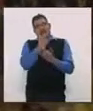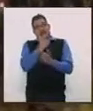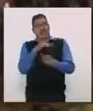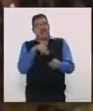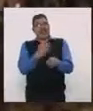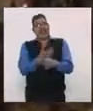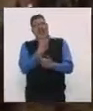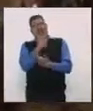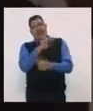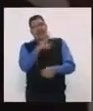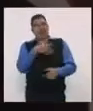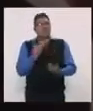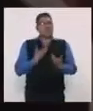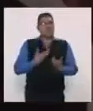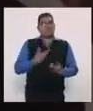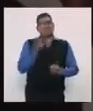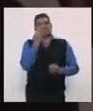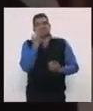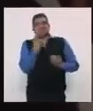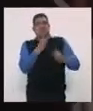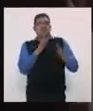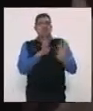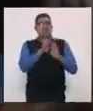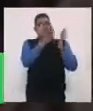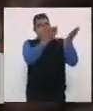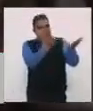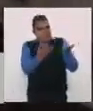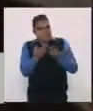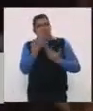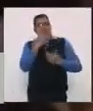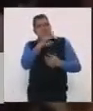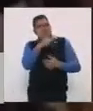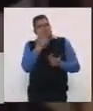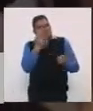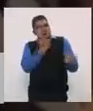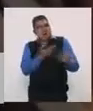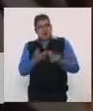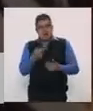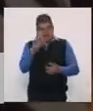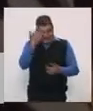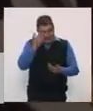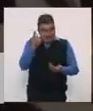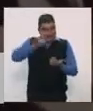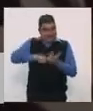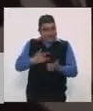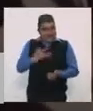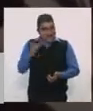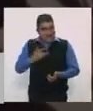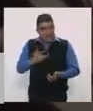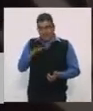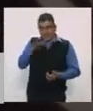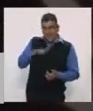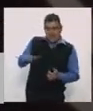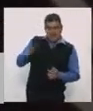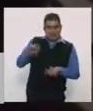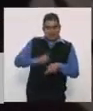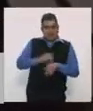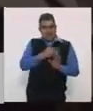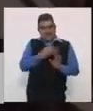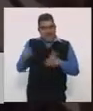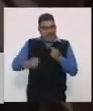muerte no nos importa, que al contrario la recibimos muy bien, pero no saben que el resto de los días del